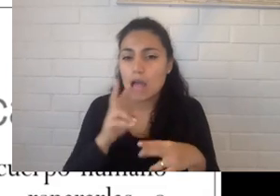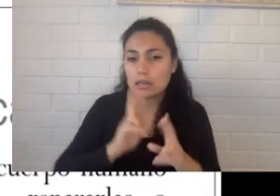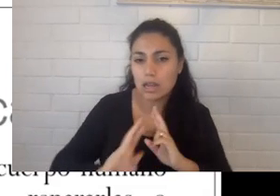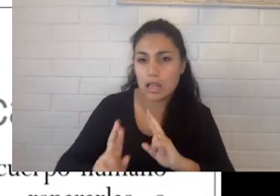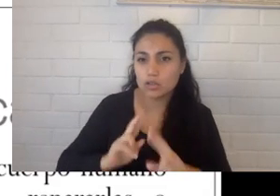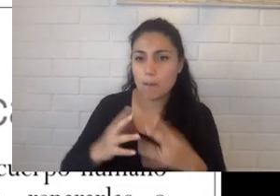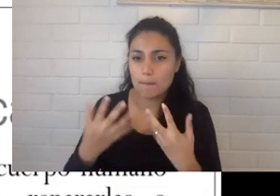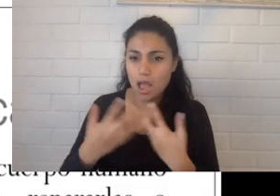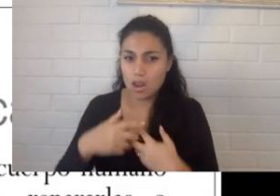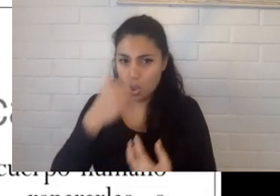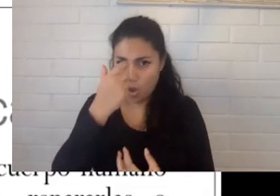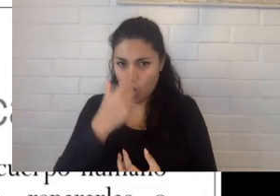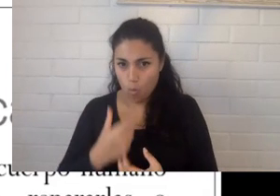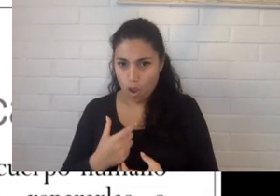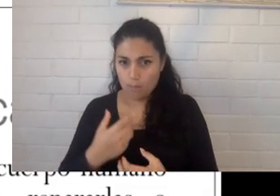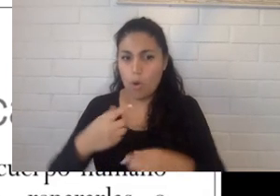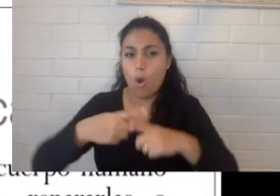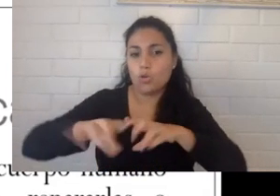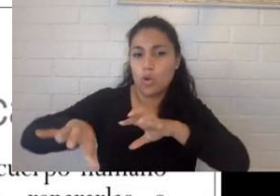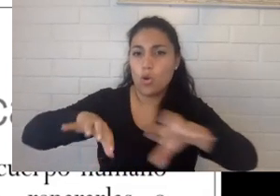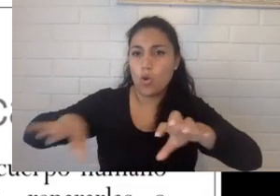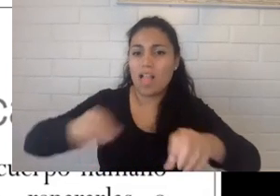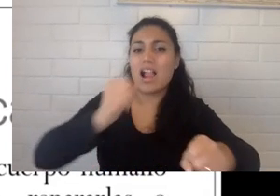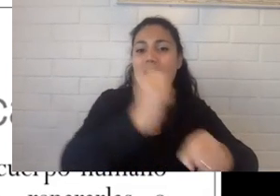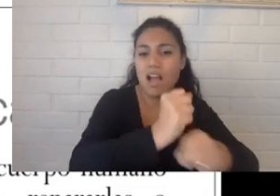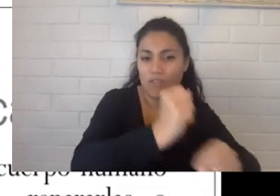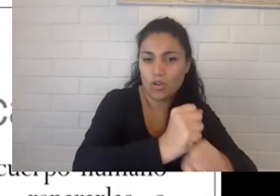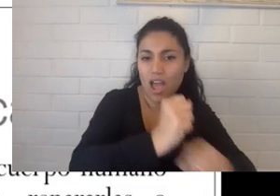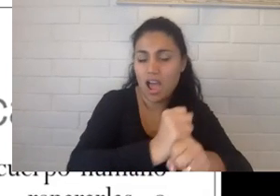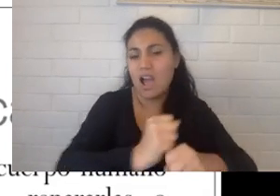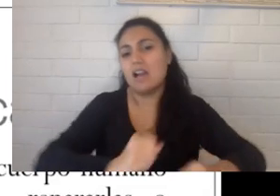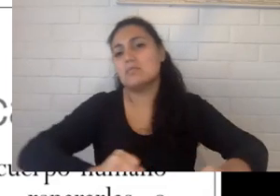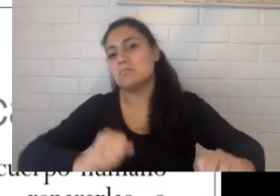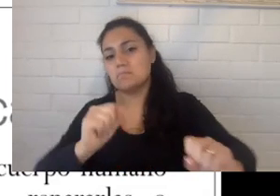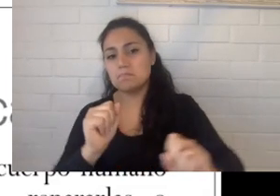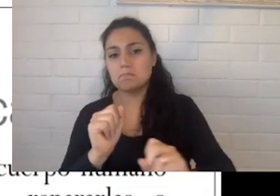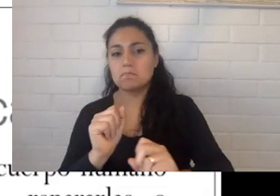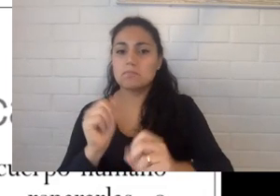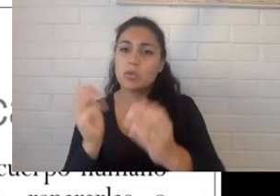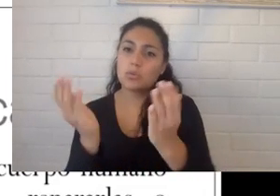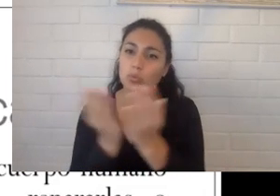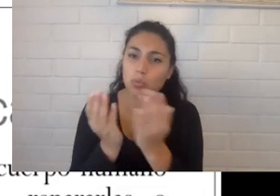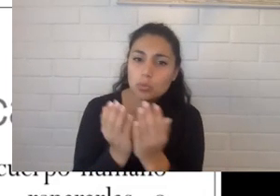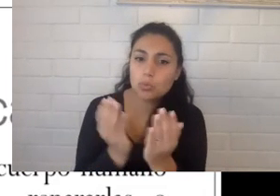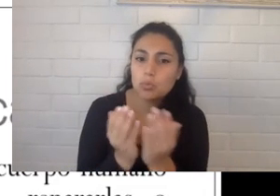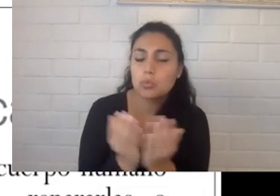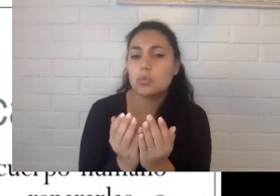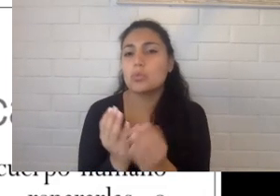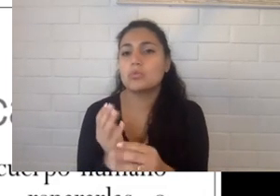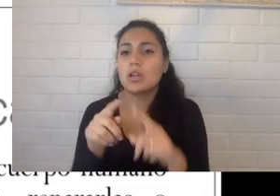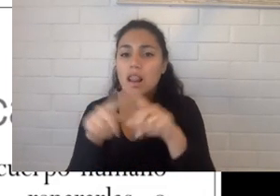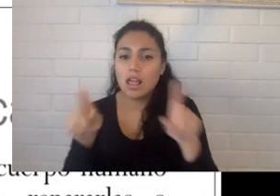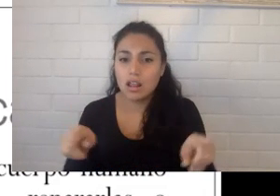humano, sostiene con los elementos con los que interactúa tanto en su trabajo, tanto en la aula de clase. Ustedes, por